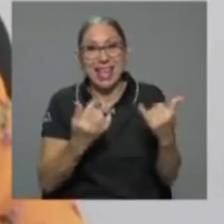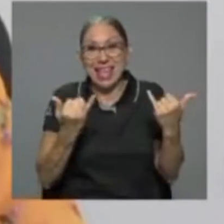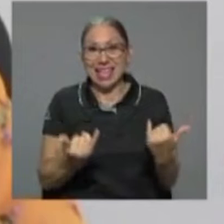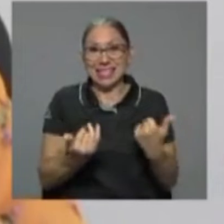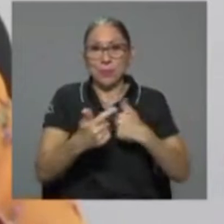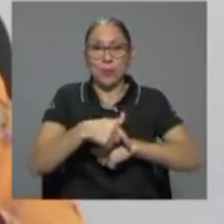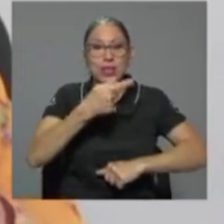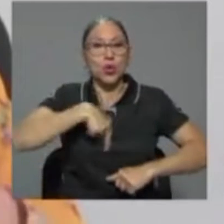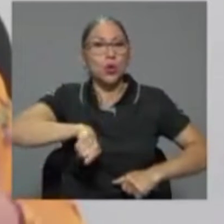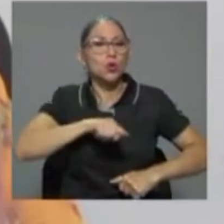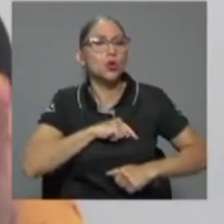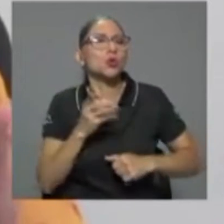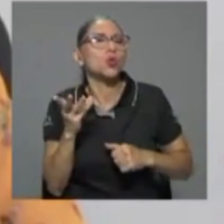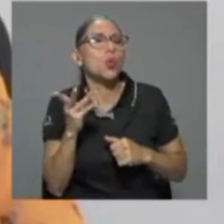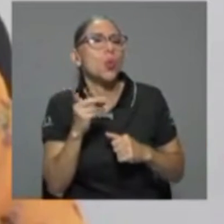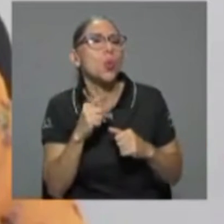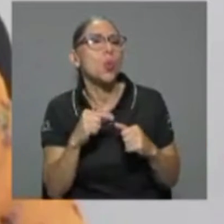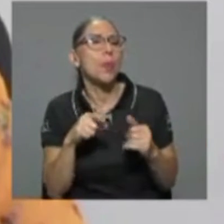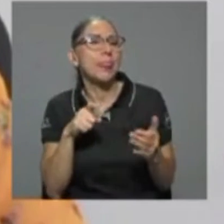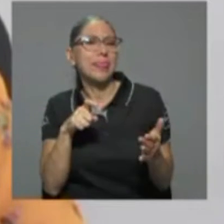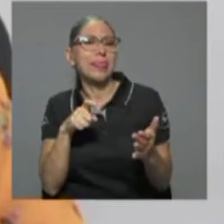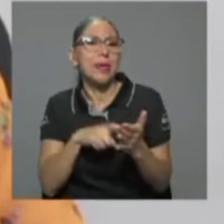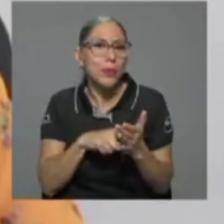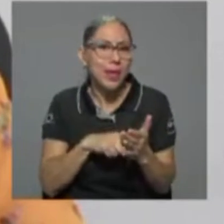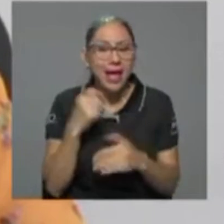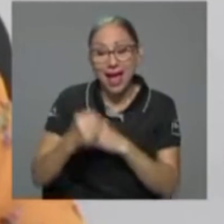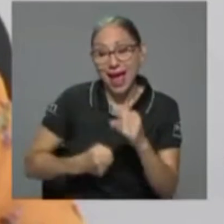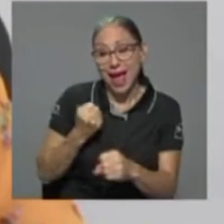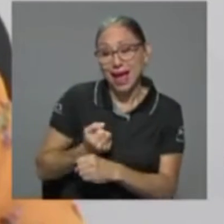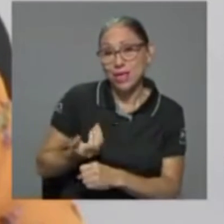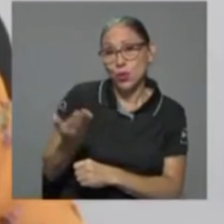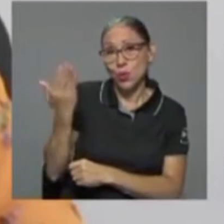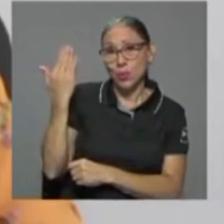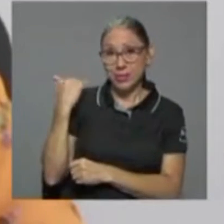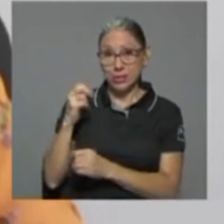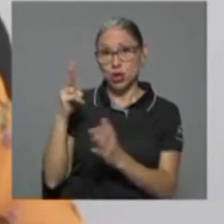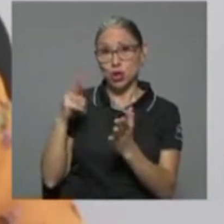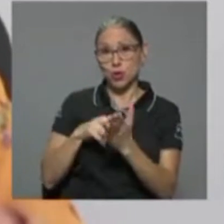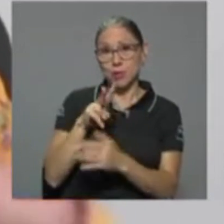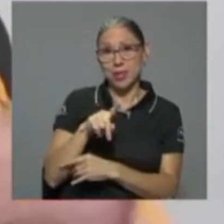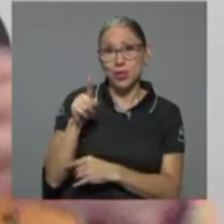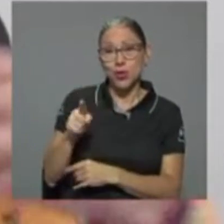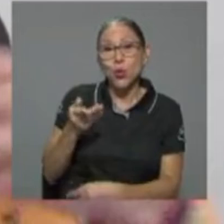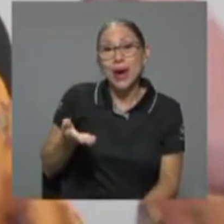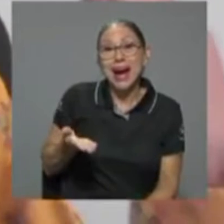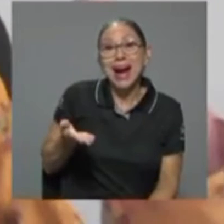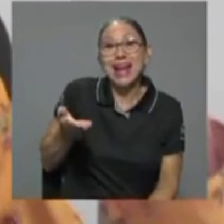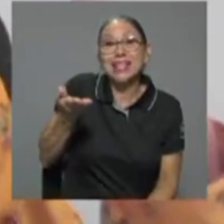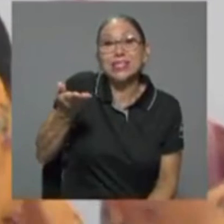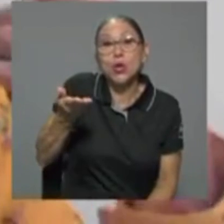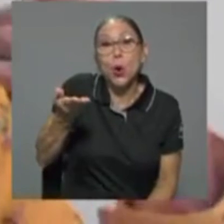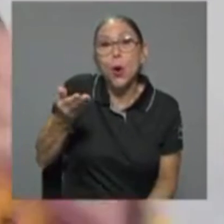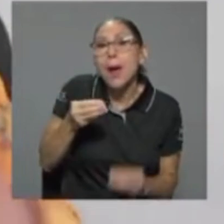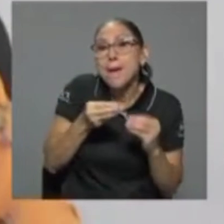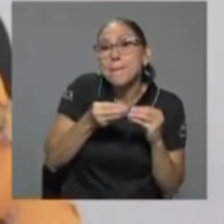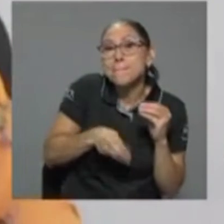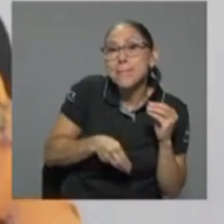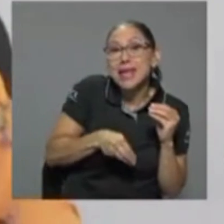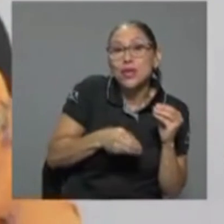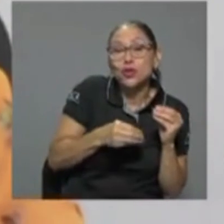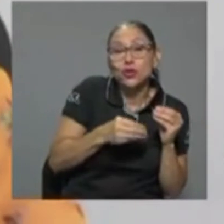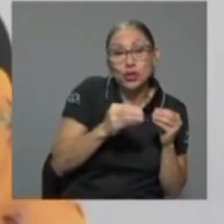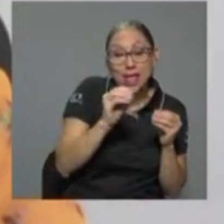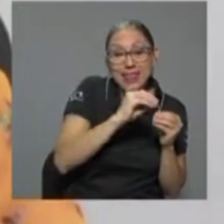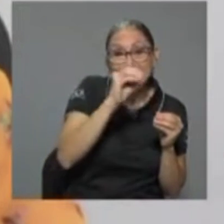momento creció en el 2021 a una menor tasa de lo que había venido creciendo en los